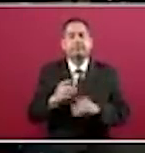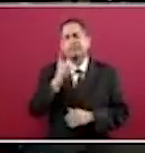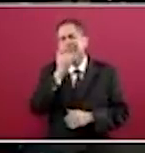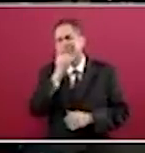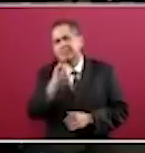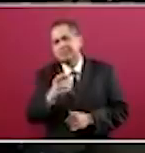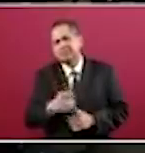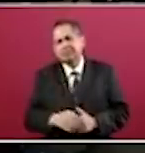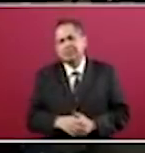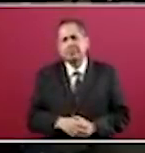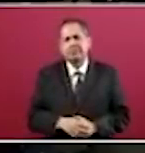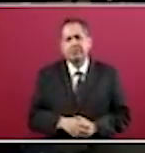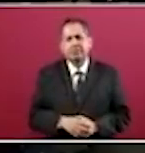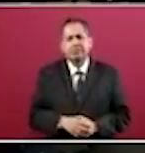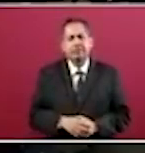mande.